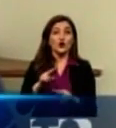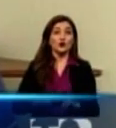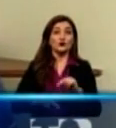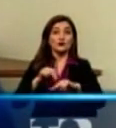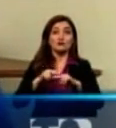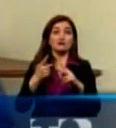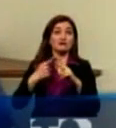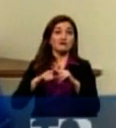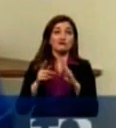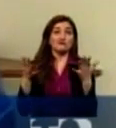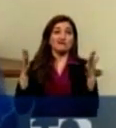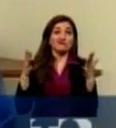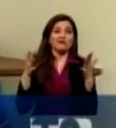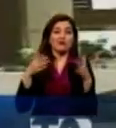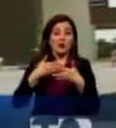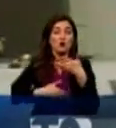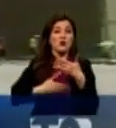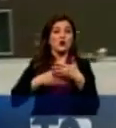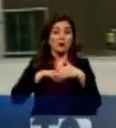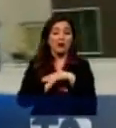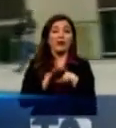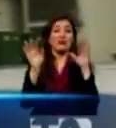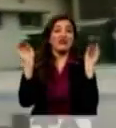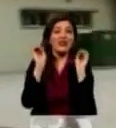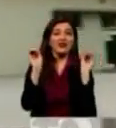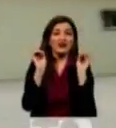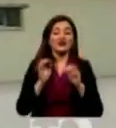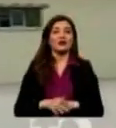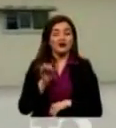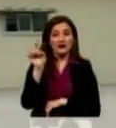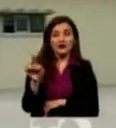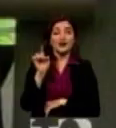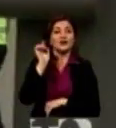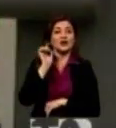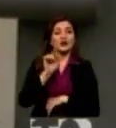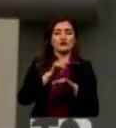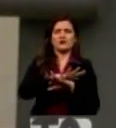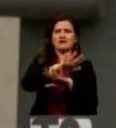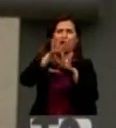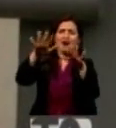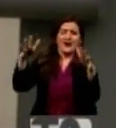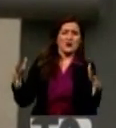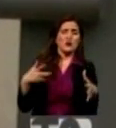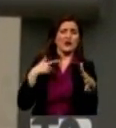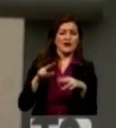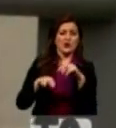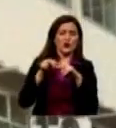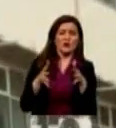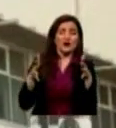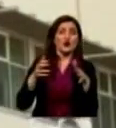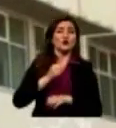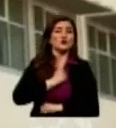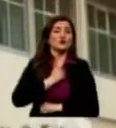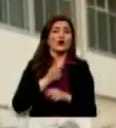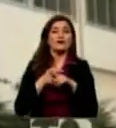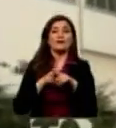no empieza, no han ingresado un solo papel. Los 52.793 metros cuadrados sobre los que se asienta el hospital pertenecen